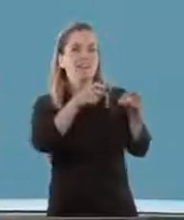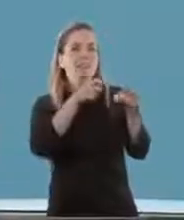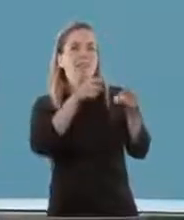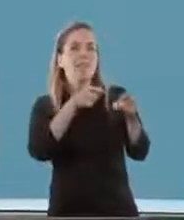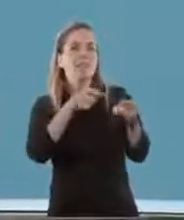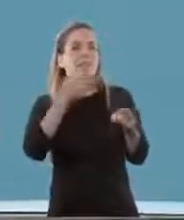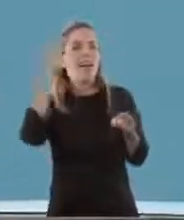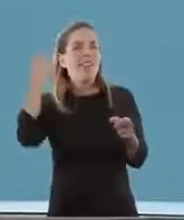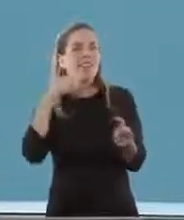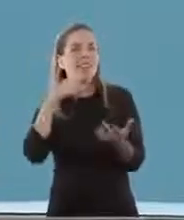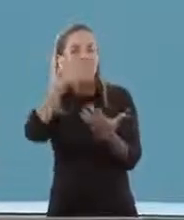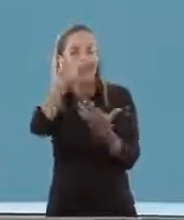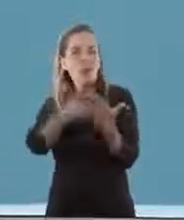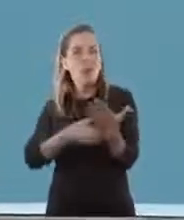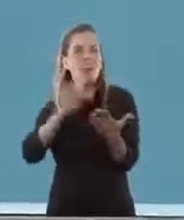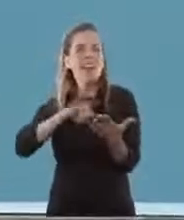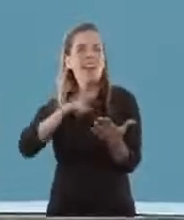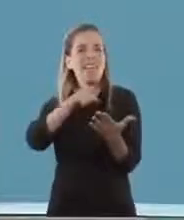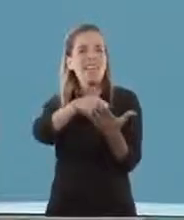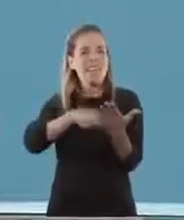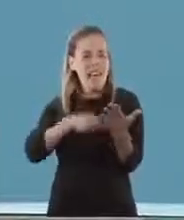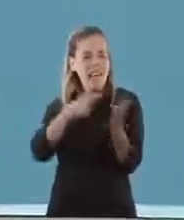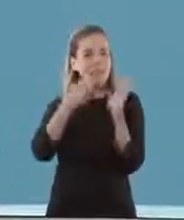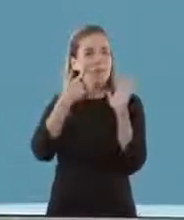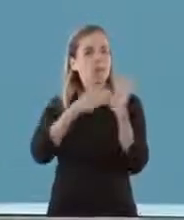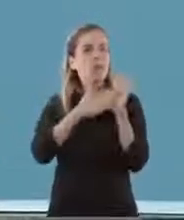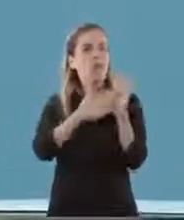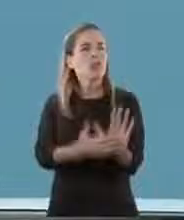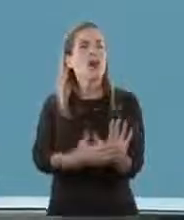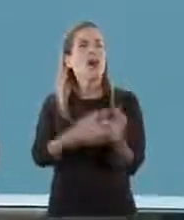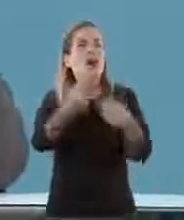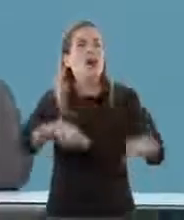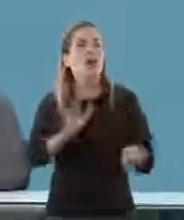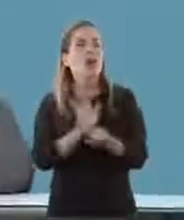en esas revistas muchas cosas que eran ocultas por otros medios.